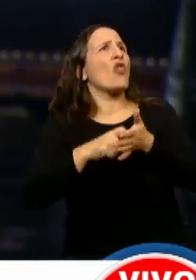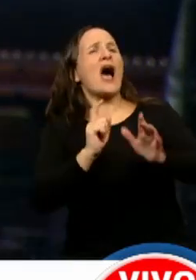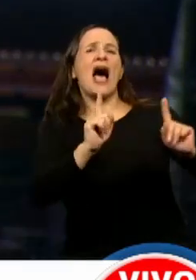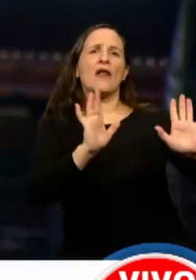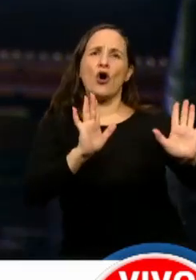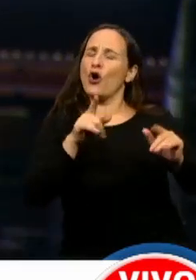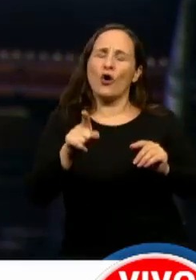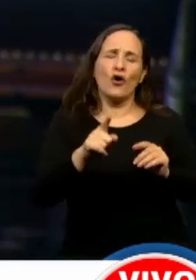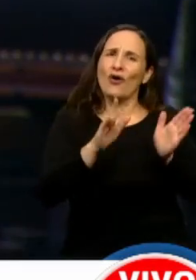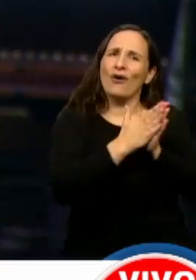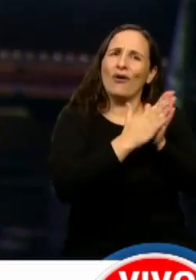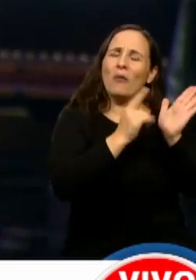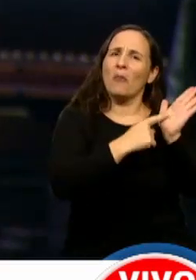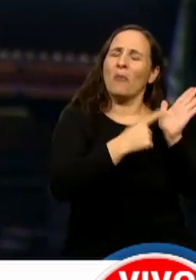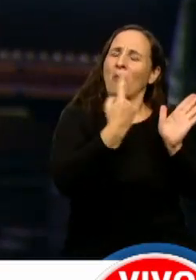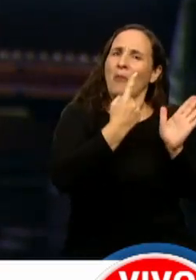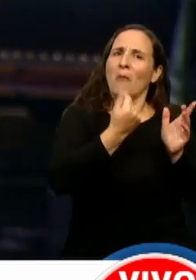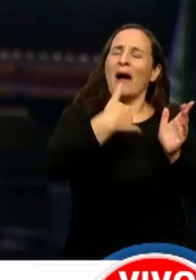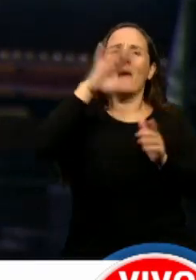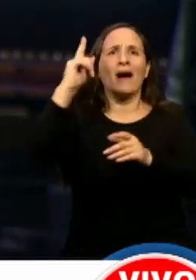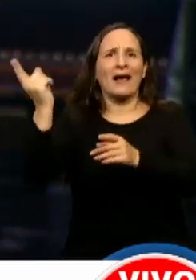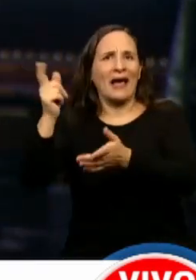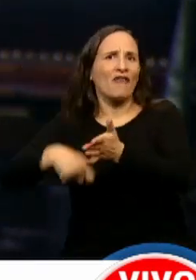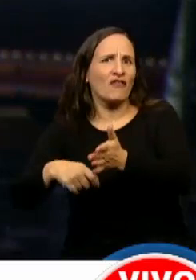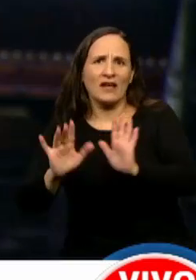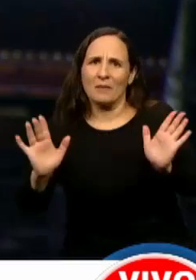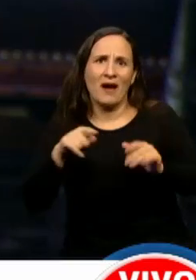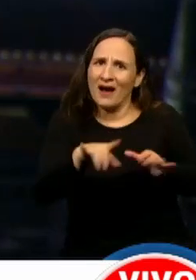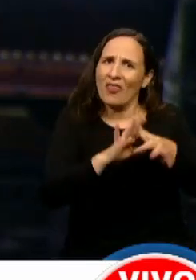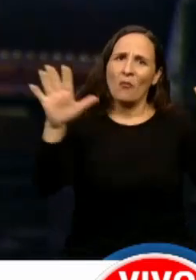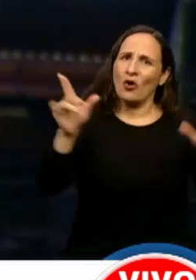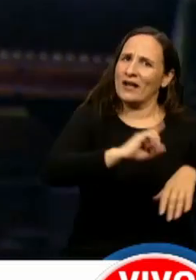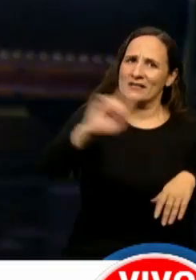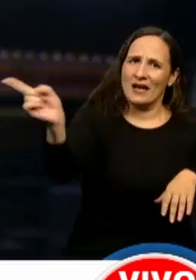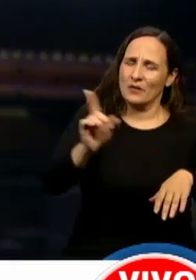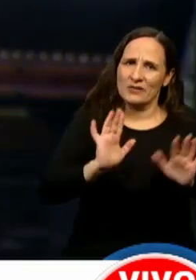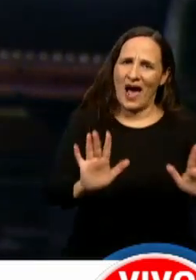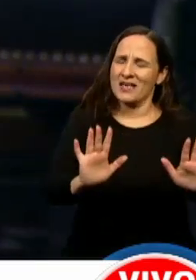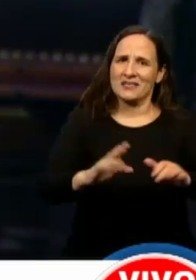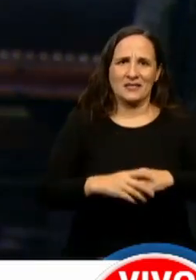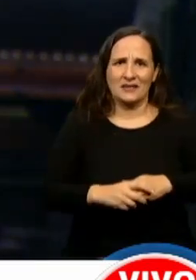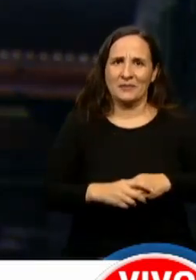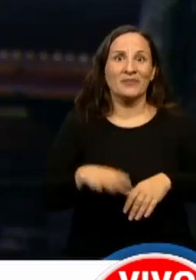no pueden soslayarse a sola firma. Eso no es propio de las democracias, señor jefe de gabinete,